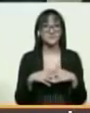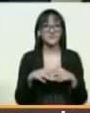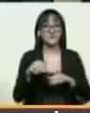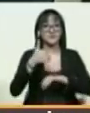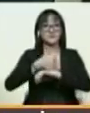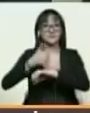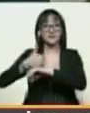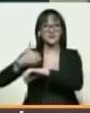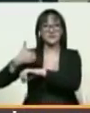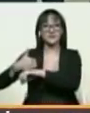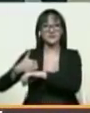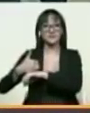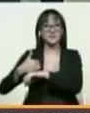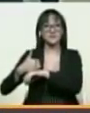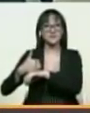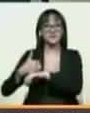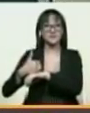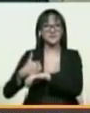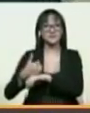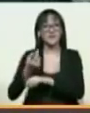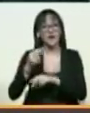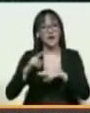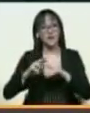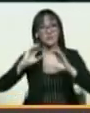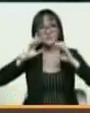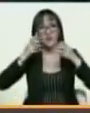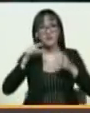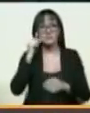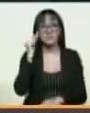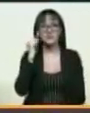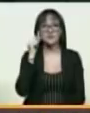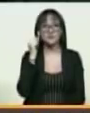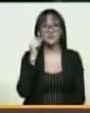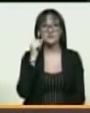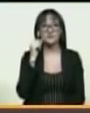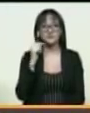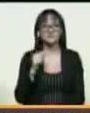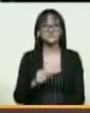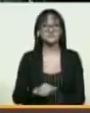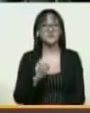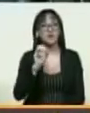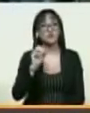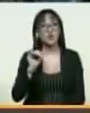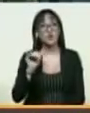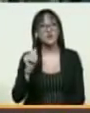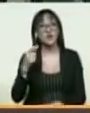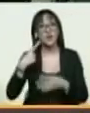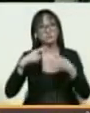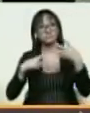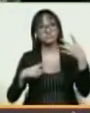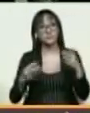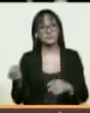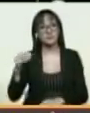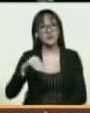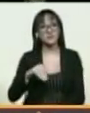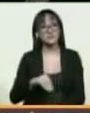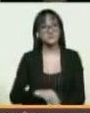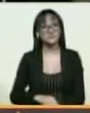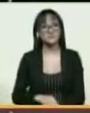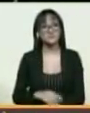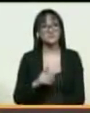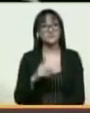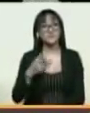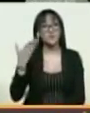priorizados. Ya lo destacaban: las caraotas, el maíz blanco, el maíz amarillo, el arroz, la soya, entre otros productos. También destacaba que esto es un